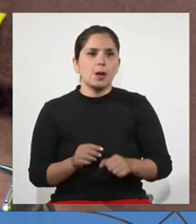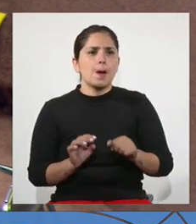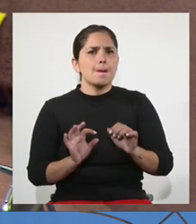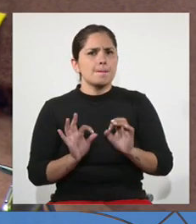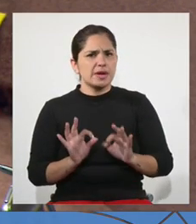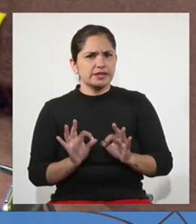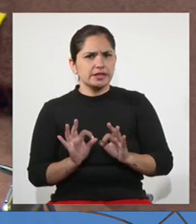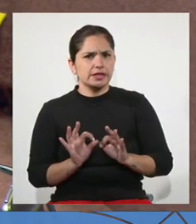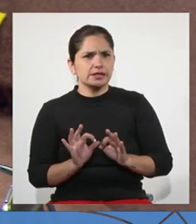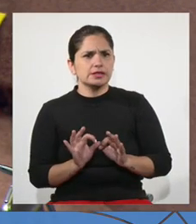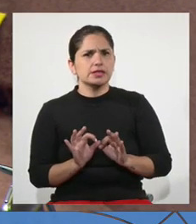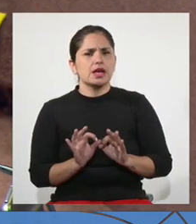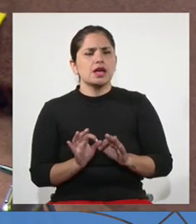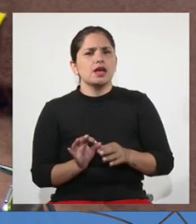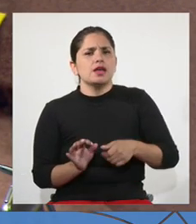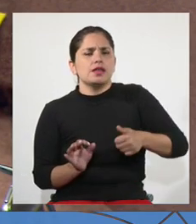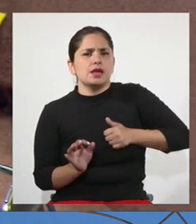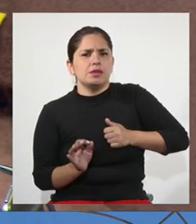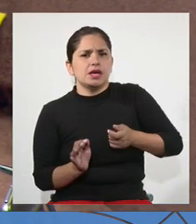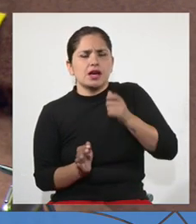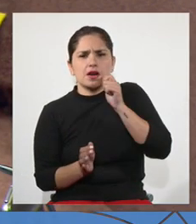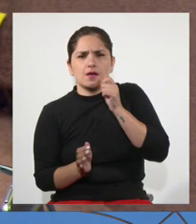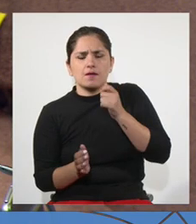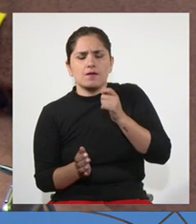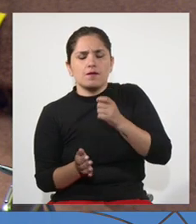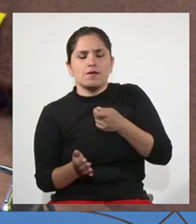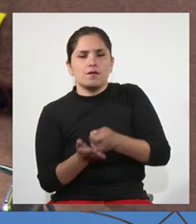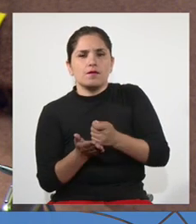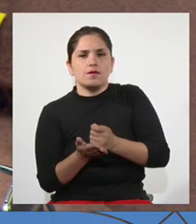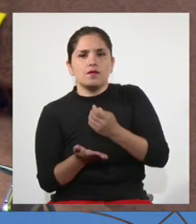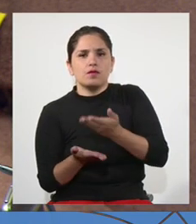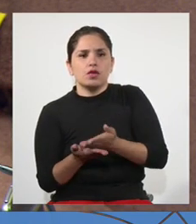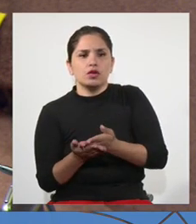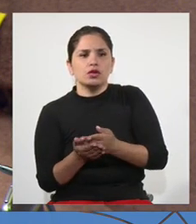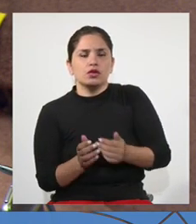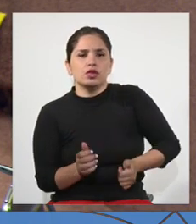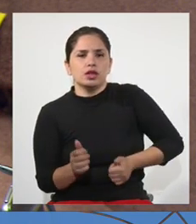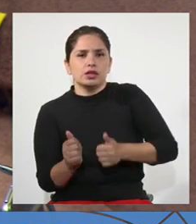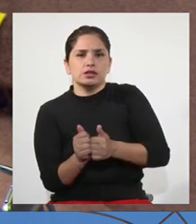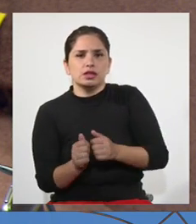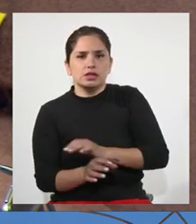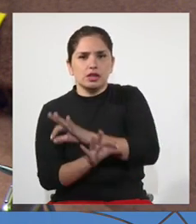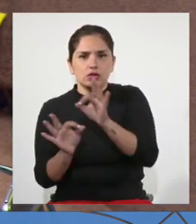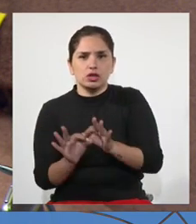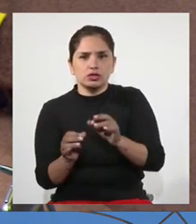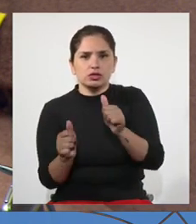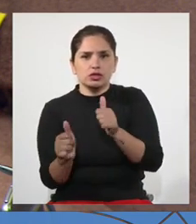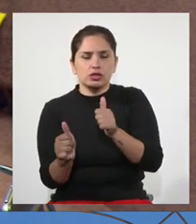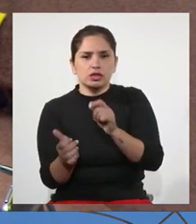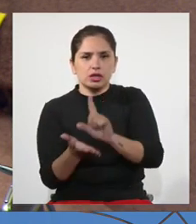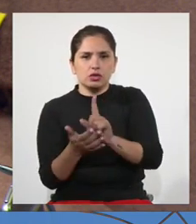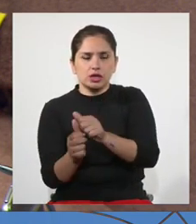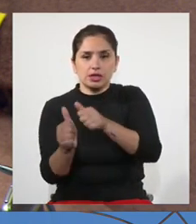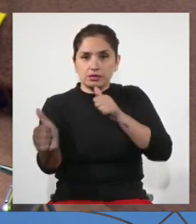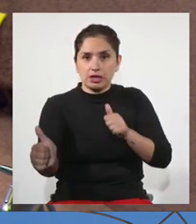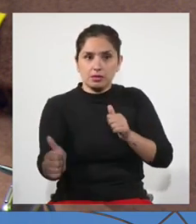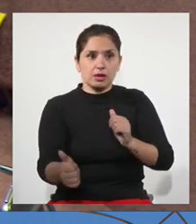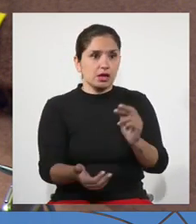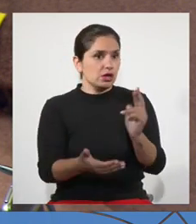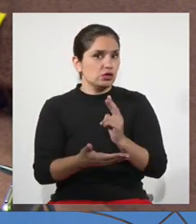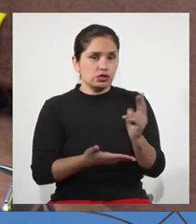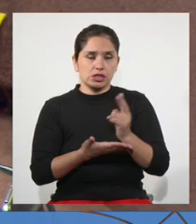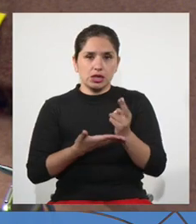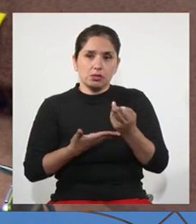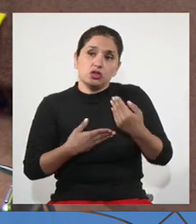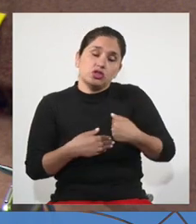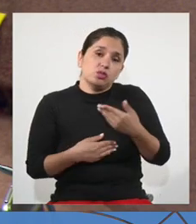aplicar asignación de zona a los asistentes de la educación de zonas extremas. Ese estudio no ha llegado, los oficios no se han respondido, entonces a